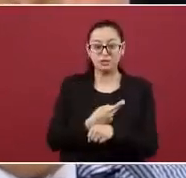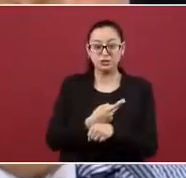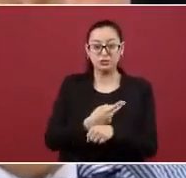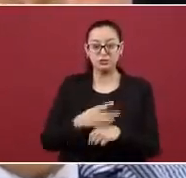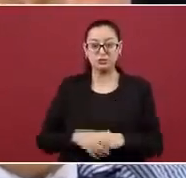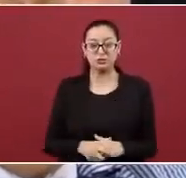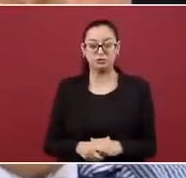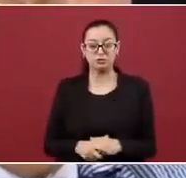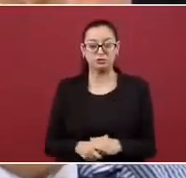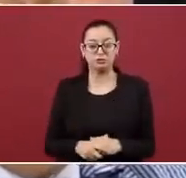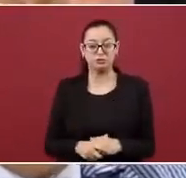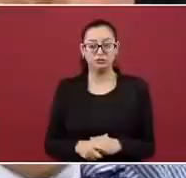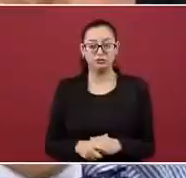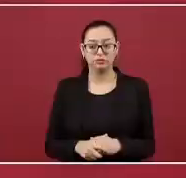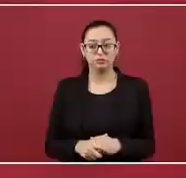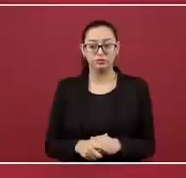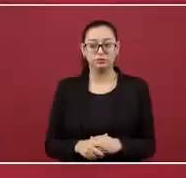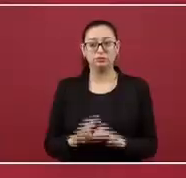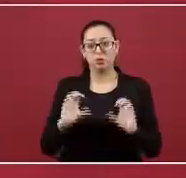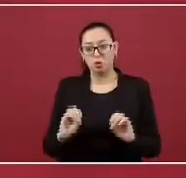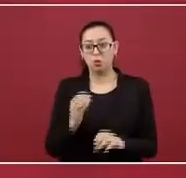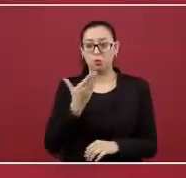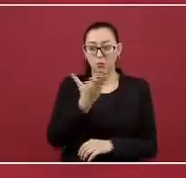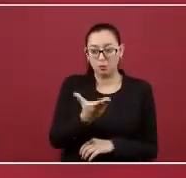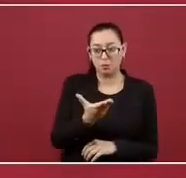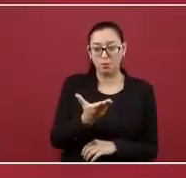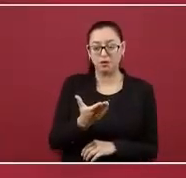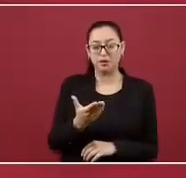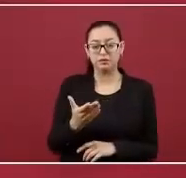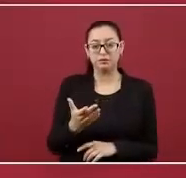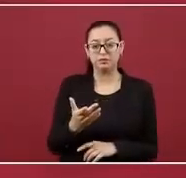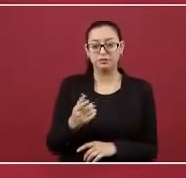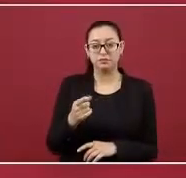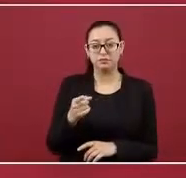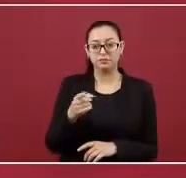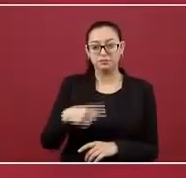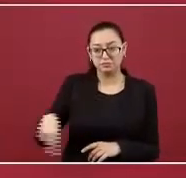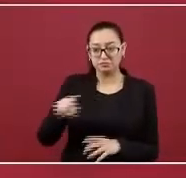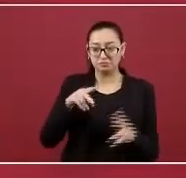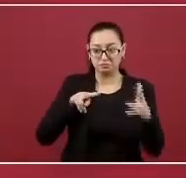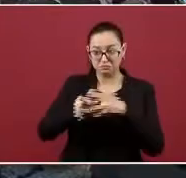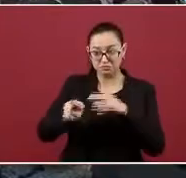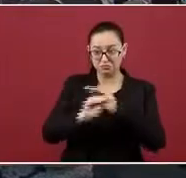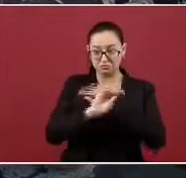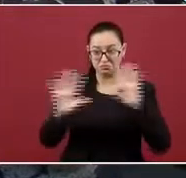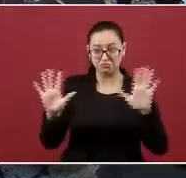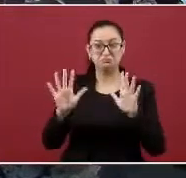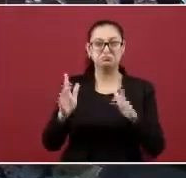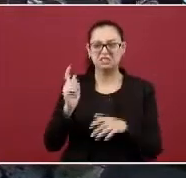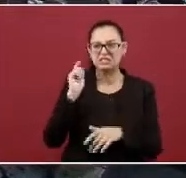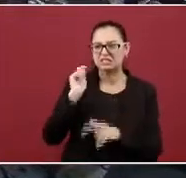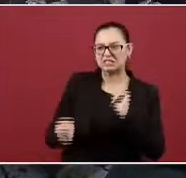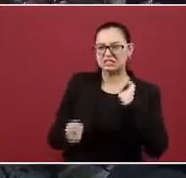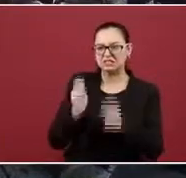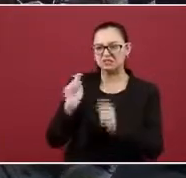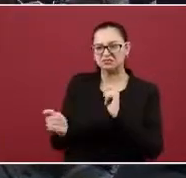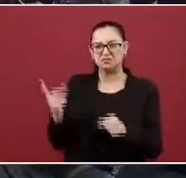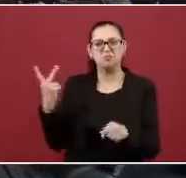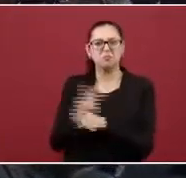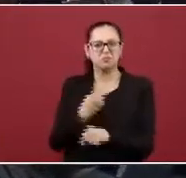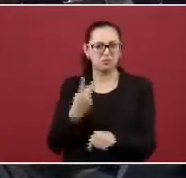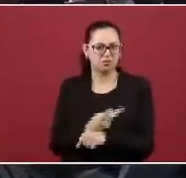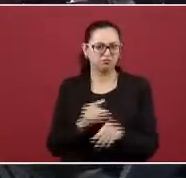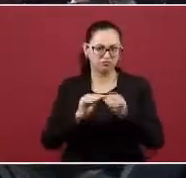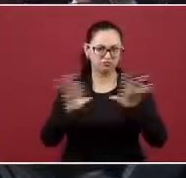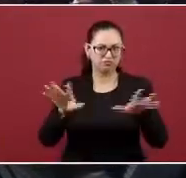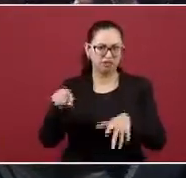información o pediría a la SST que, abonando a la transparencia, diera a conocer estos